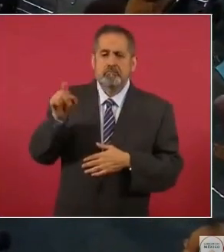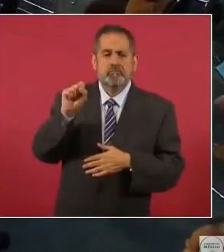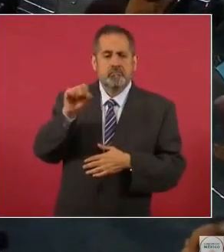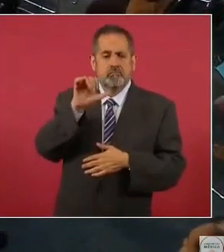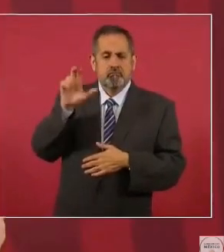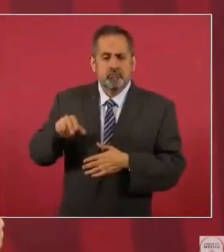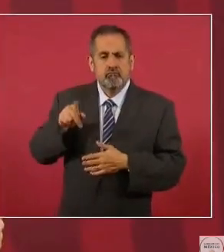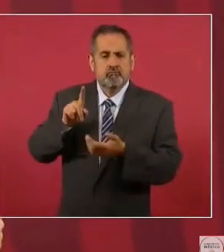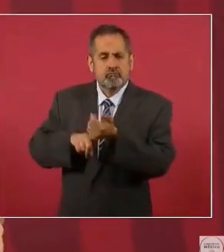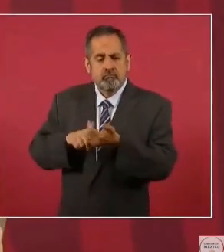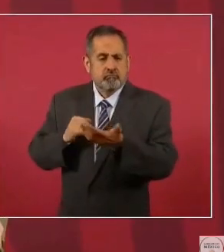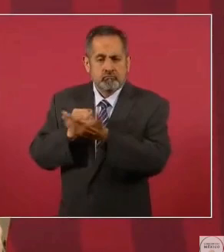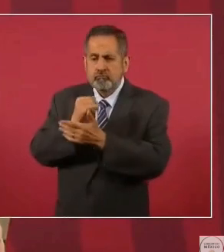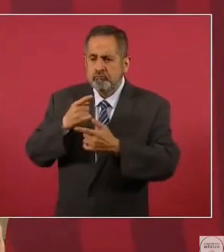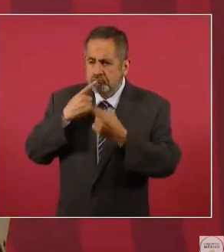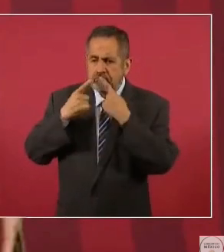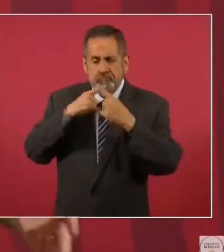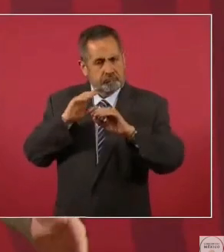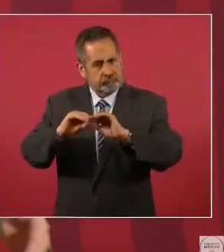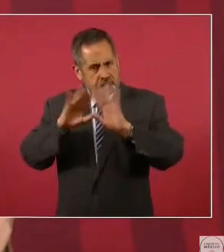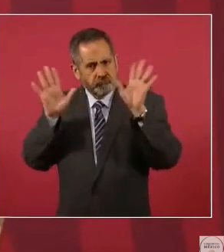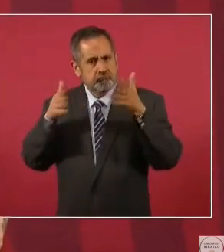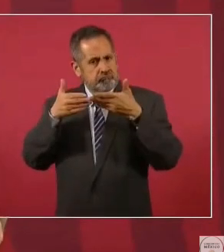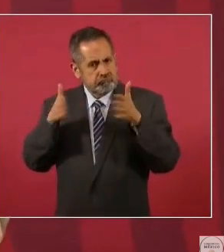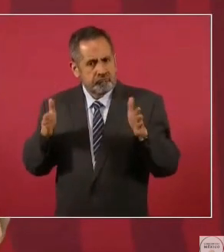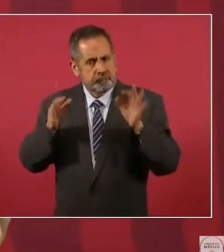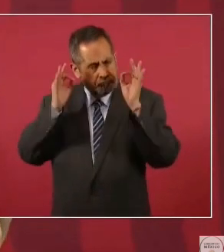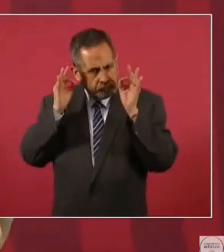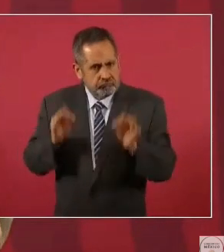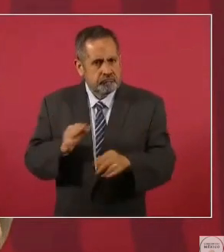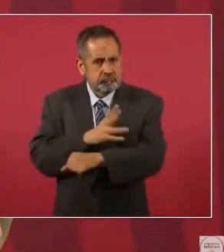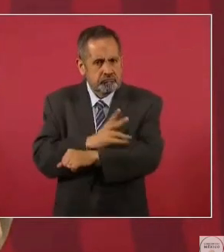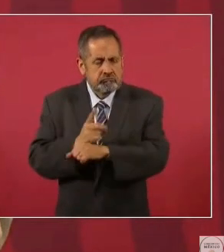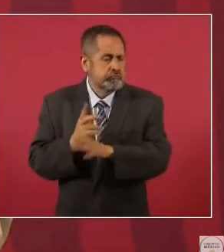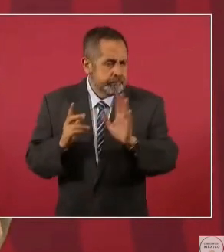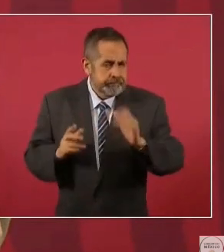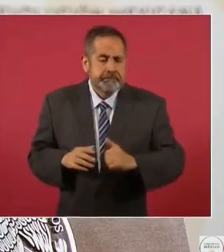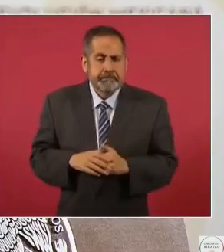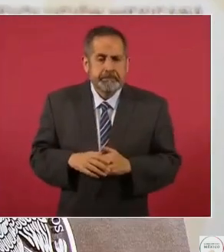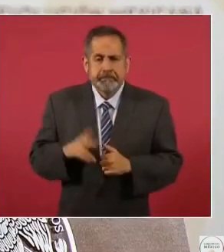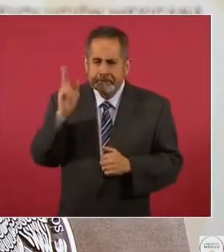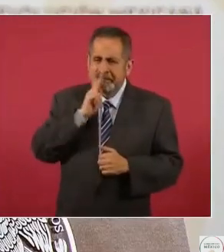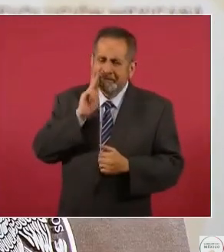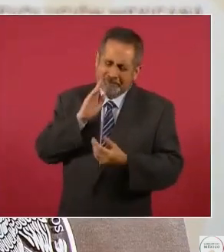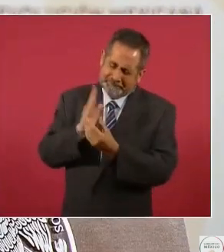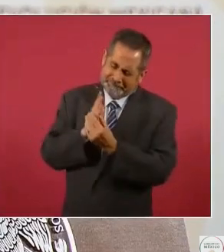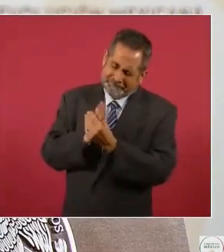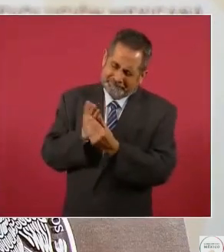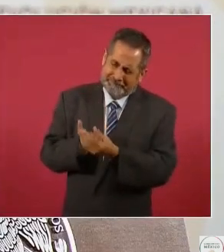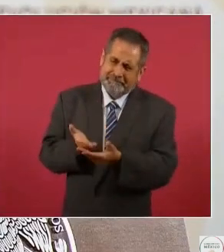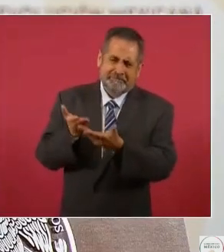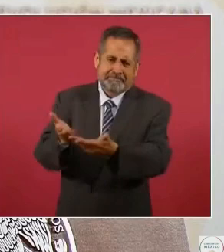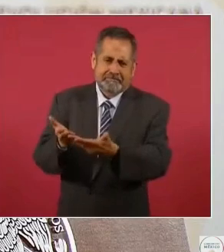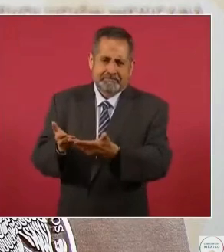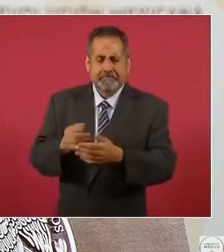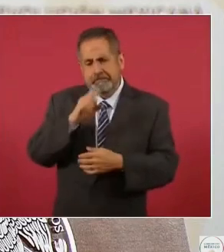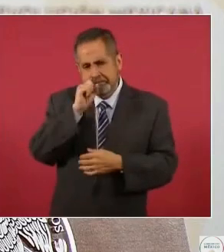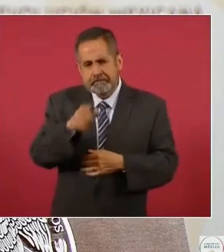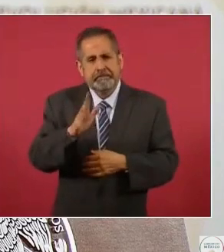sea una discusión clara, abierta, se ha tenido toda evidencia y además también hemos